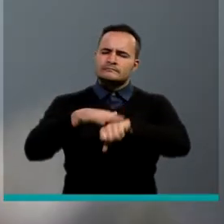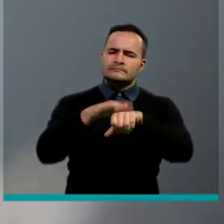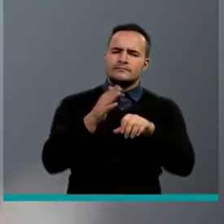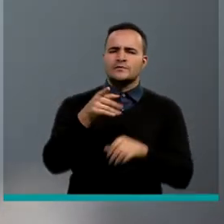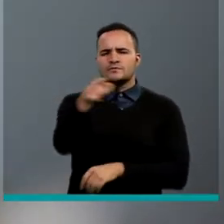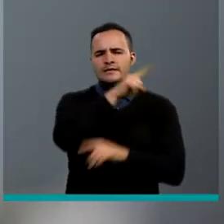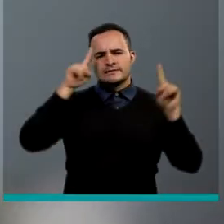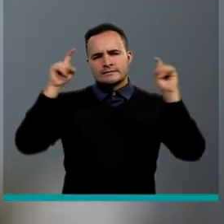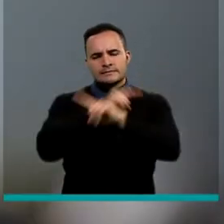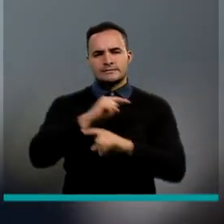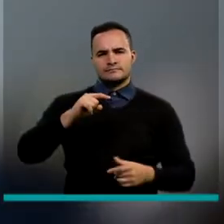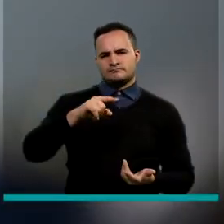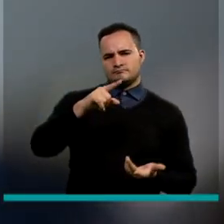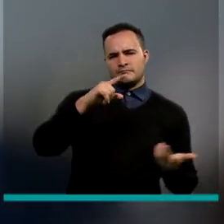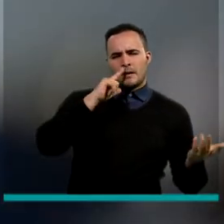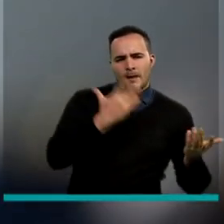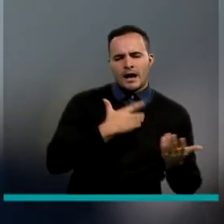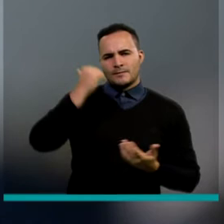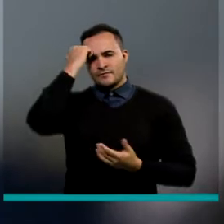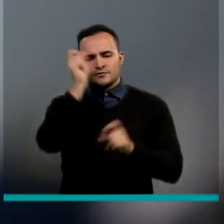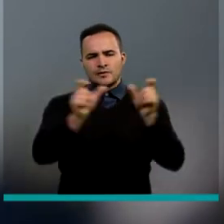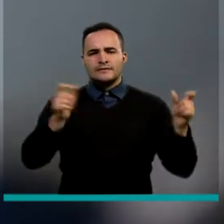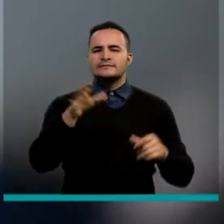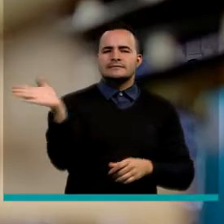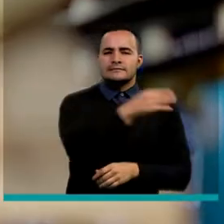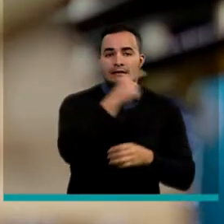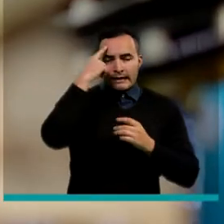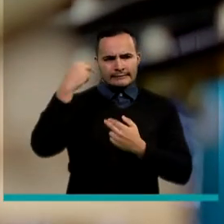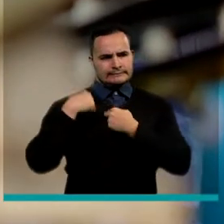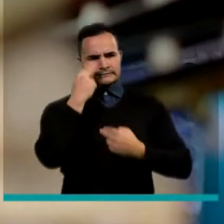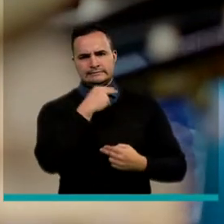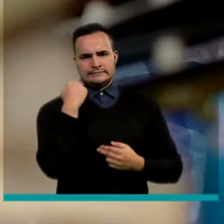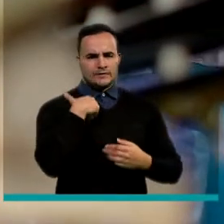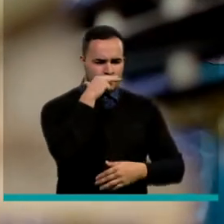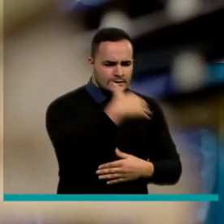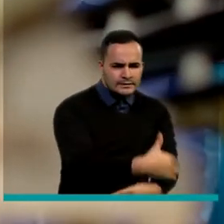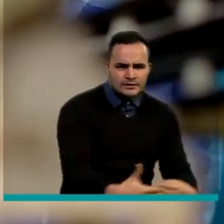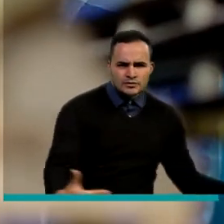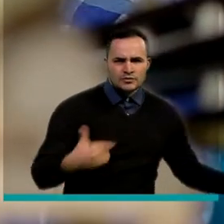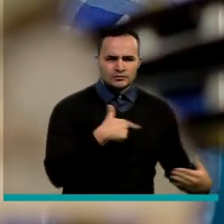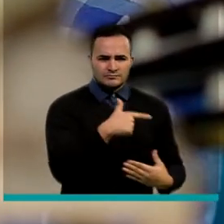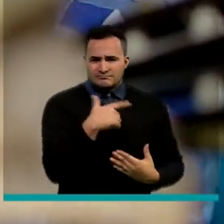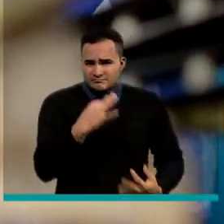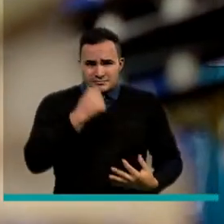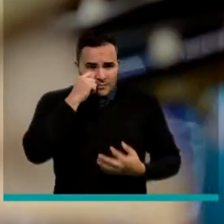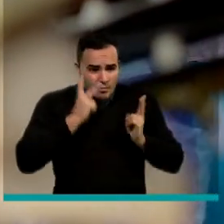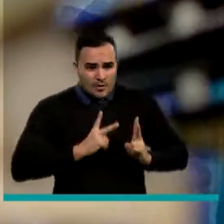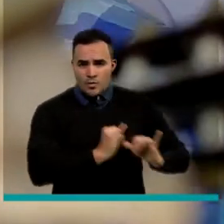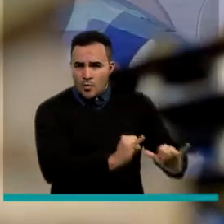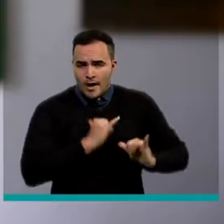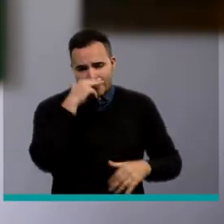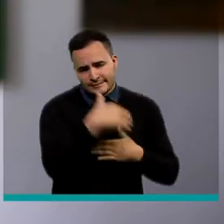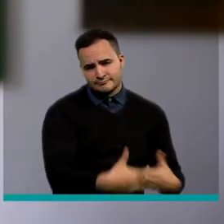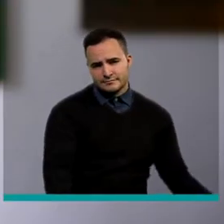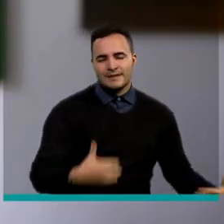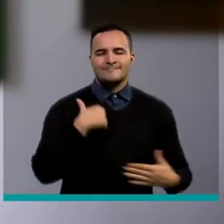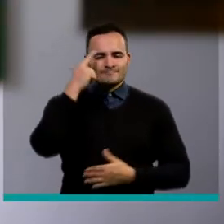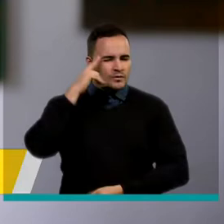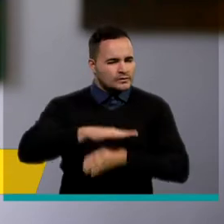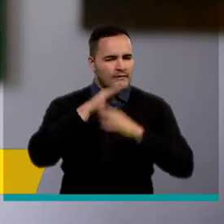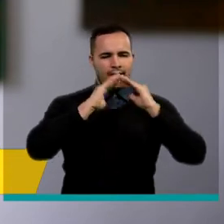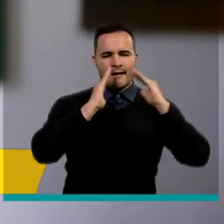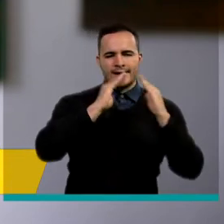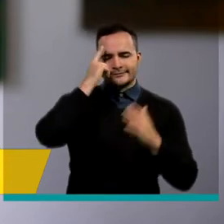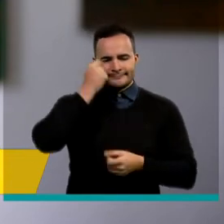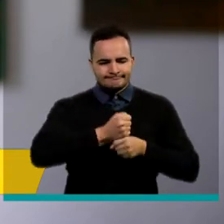olviden la responsabilidad que tenemos con nuestros pequeños humanos, como les decimos en Música con Sentidos, para seguir trabajando con ellos desde